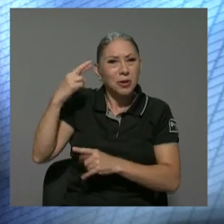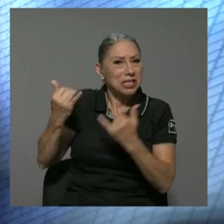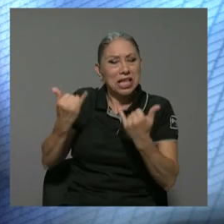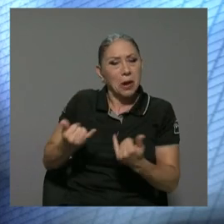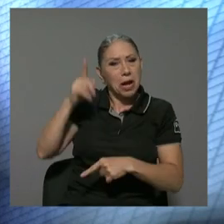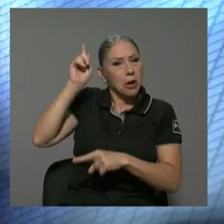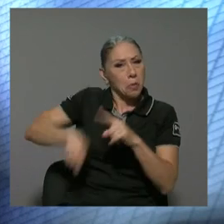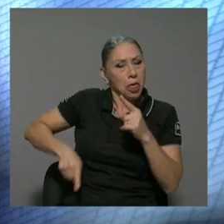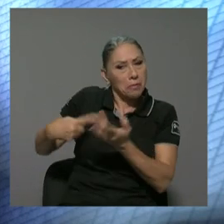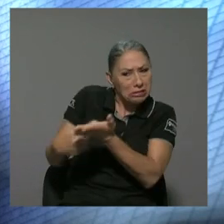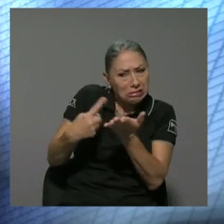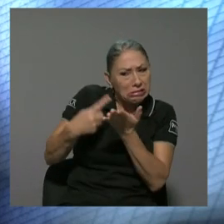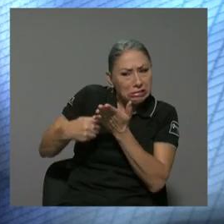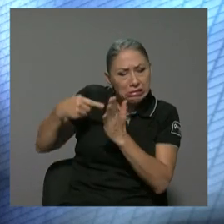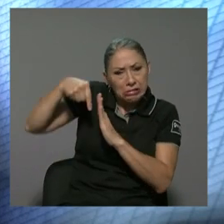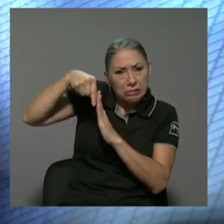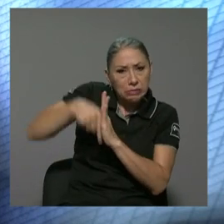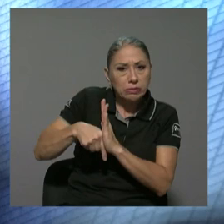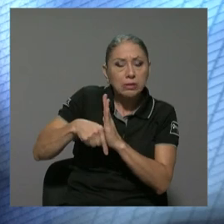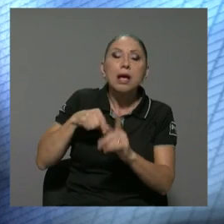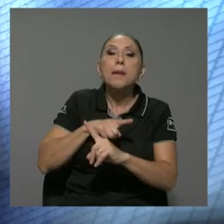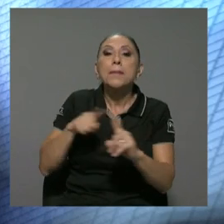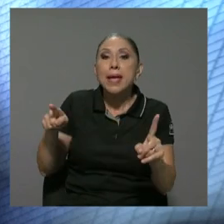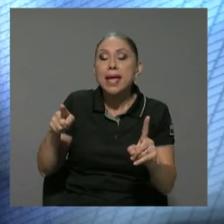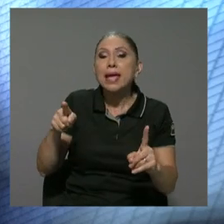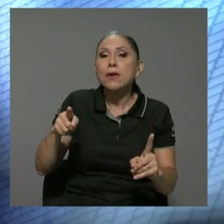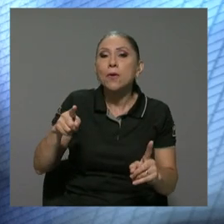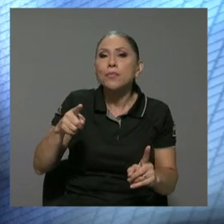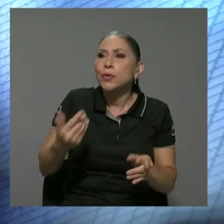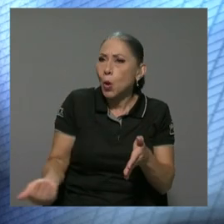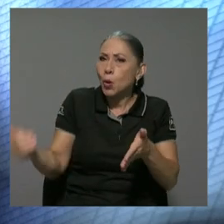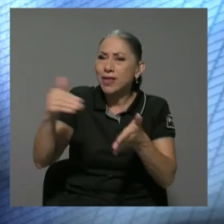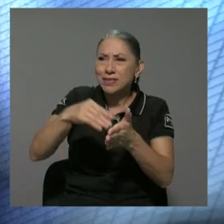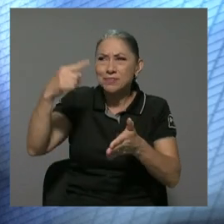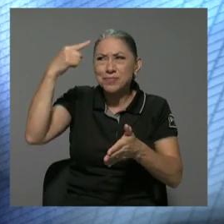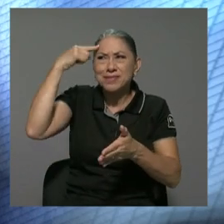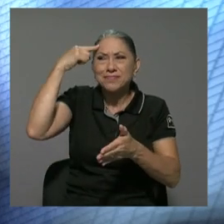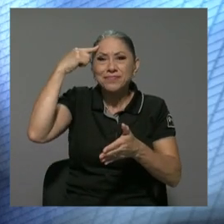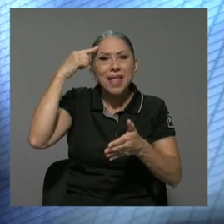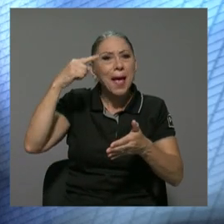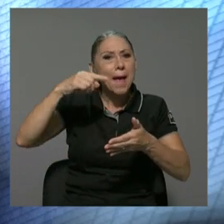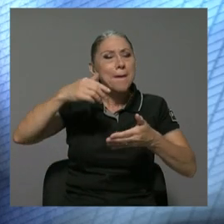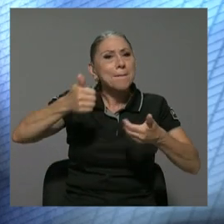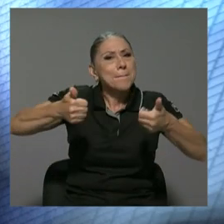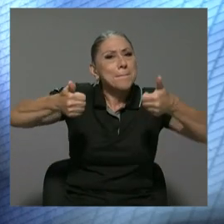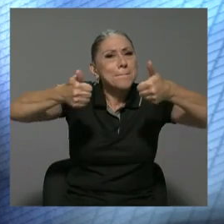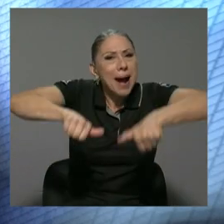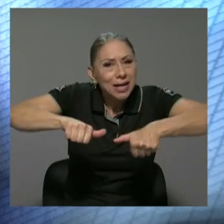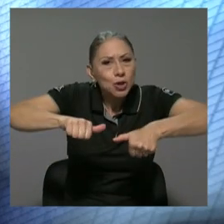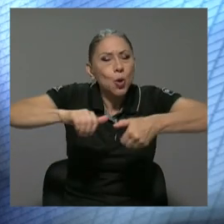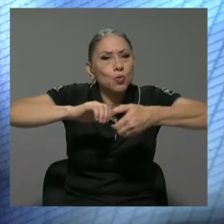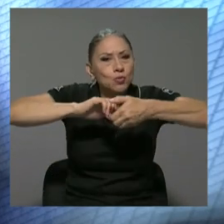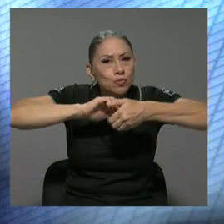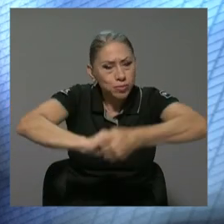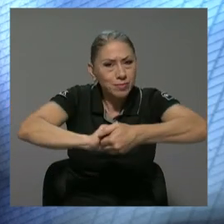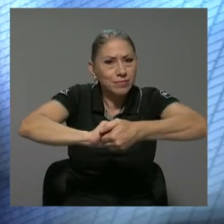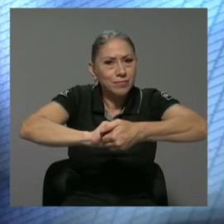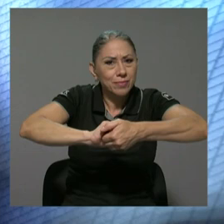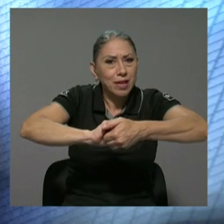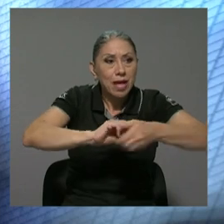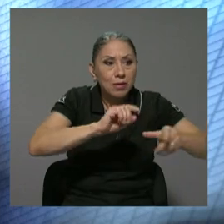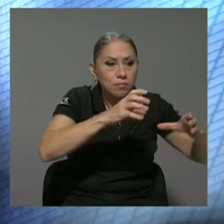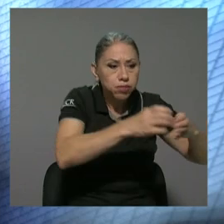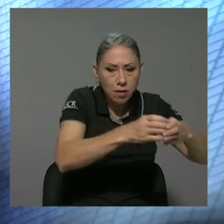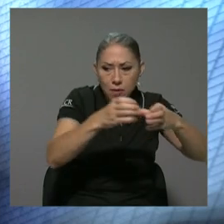a profundidad, pero creo que sí recuperar esta idea de pacto, esta idea de noción de diálogo, ¿verdad? Entre varios